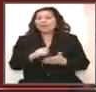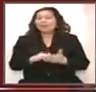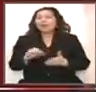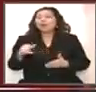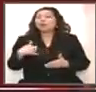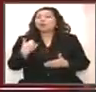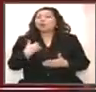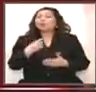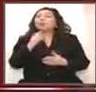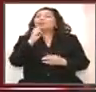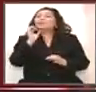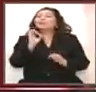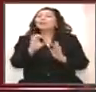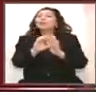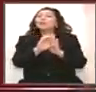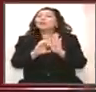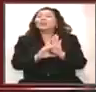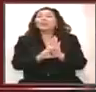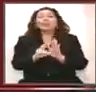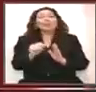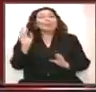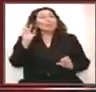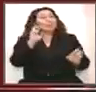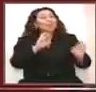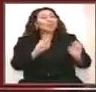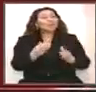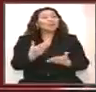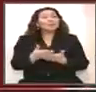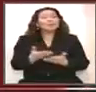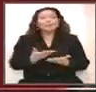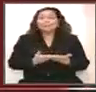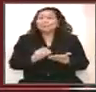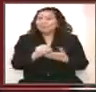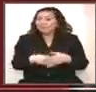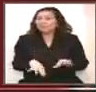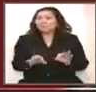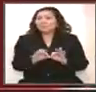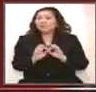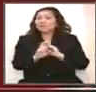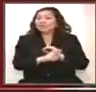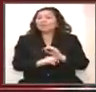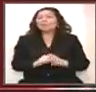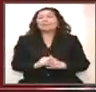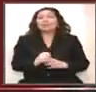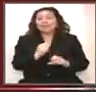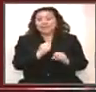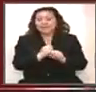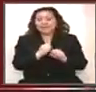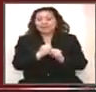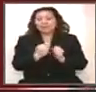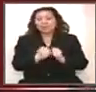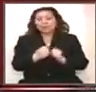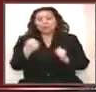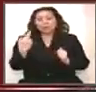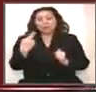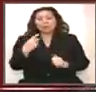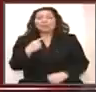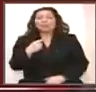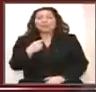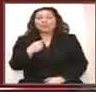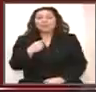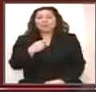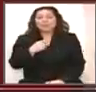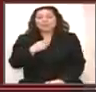los adolescentes constituyen, no cabe duda, el capital social más importante del país. Trabajar con adolescentes es trabajar